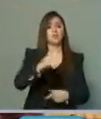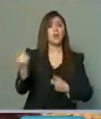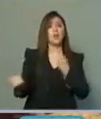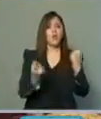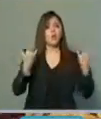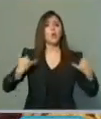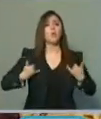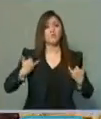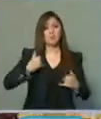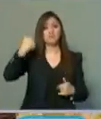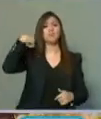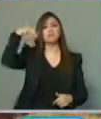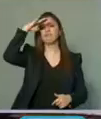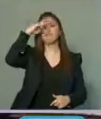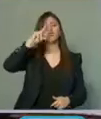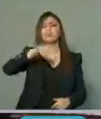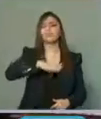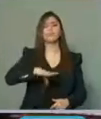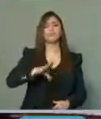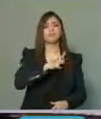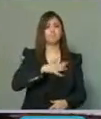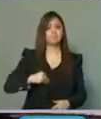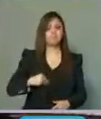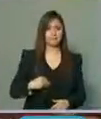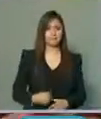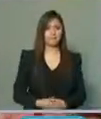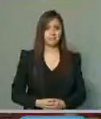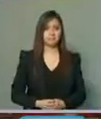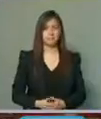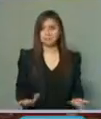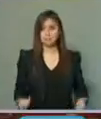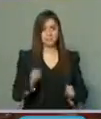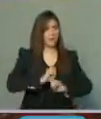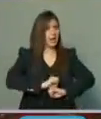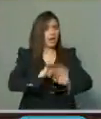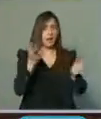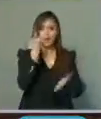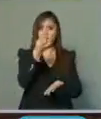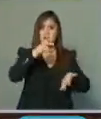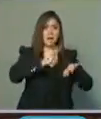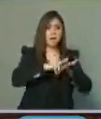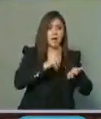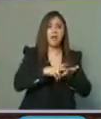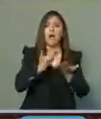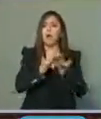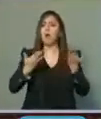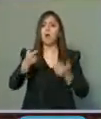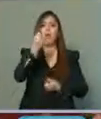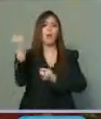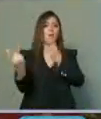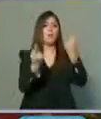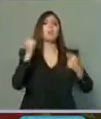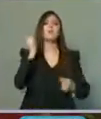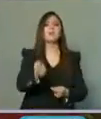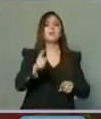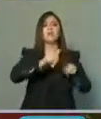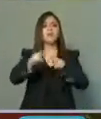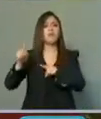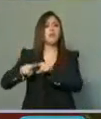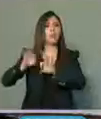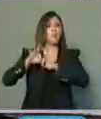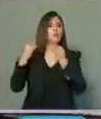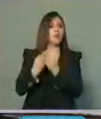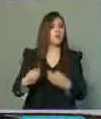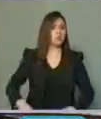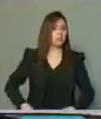decisión actual y válida, porque hoy podemos entender que hay otras maneras de vivir. Quizá a algunas personas les toca traer a los niños al mundo y a otras